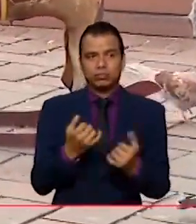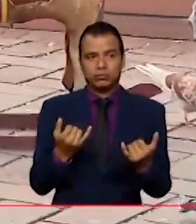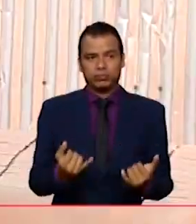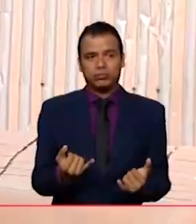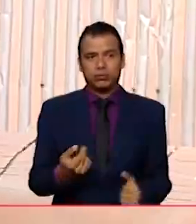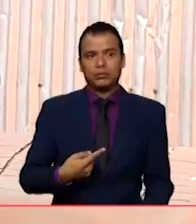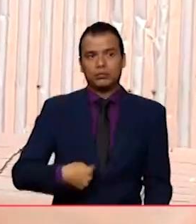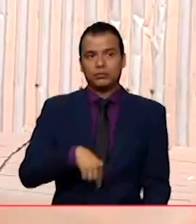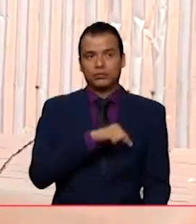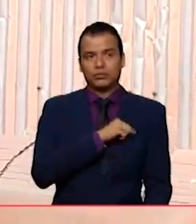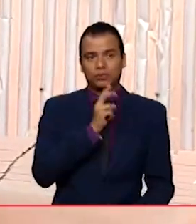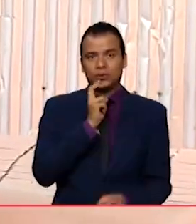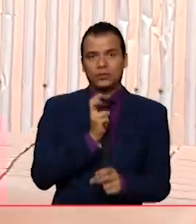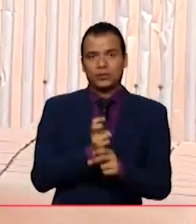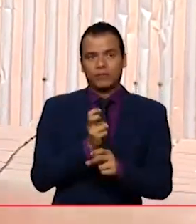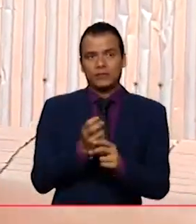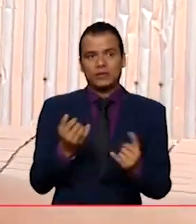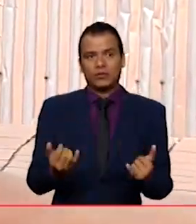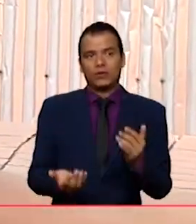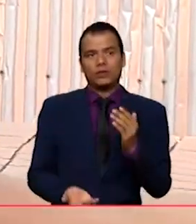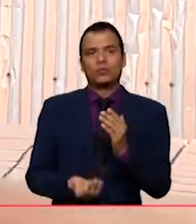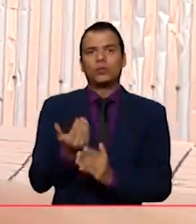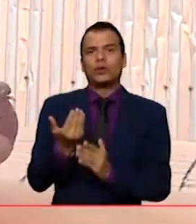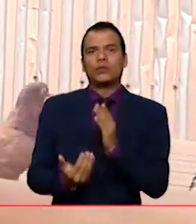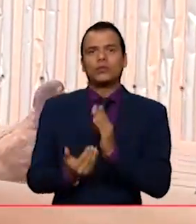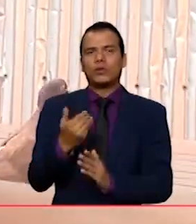qué? La tecnología ha cambiado